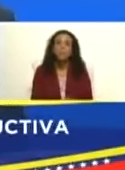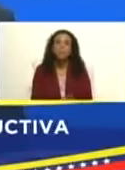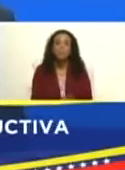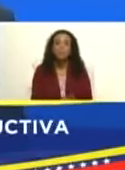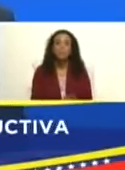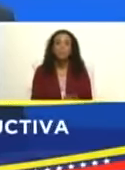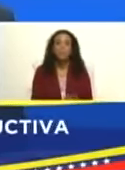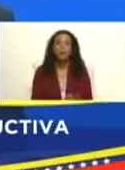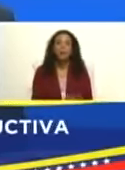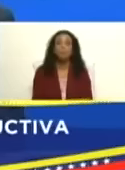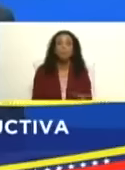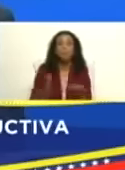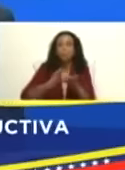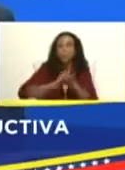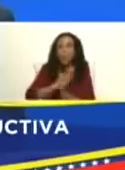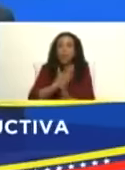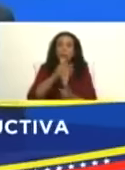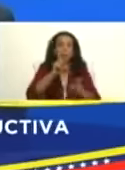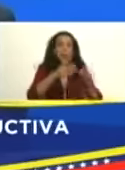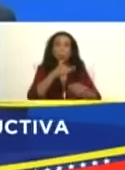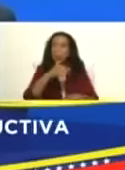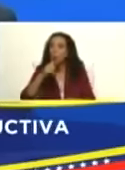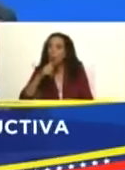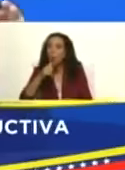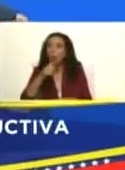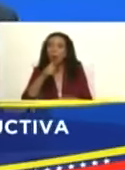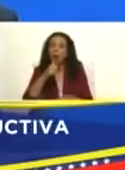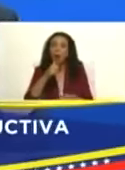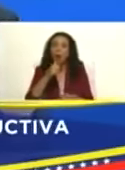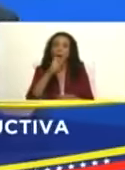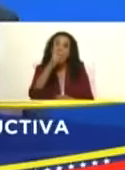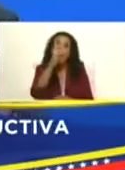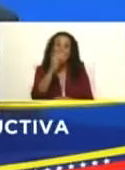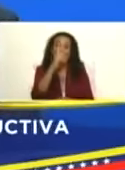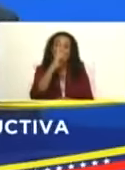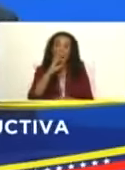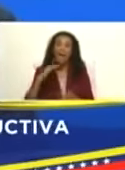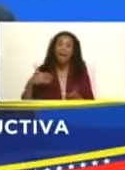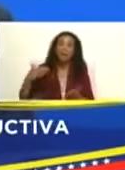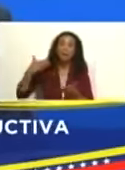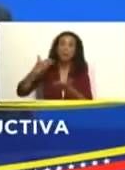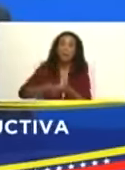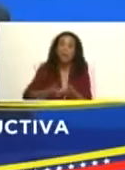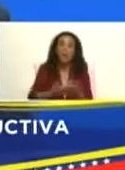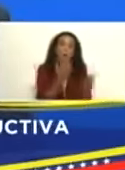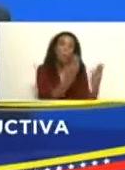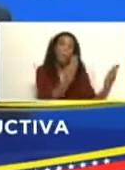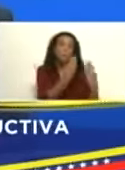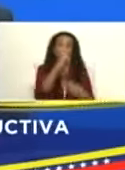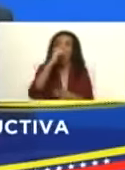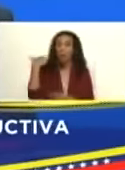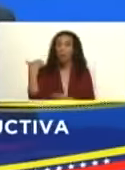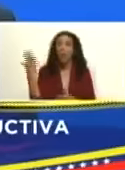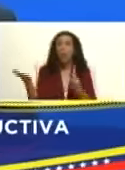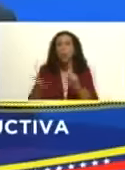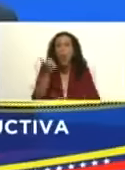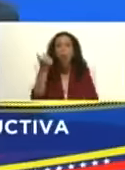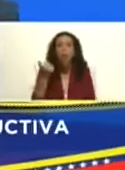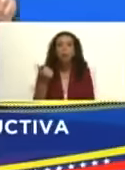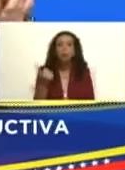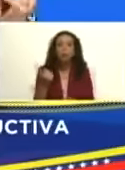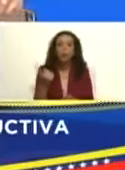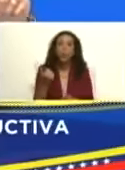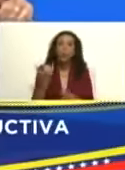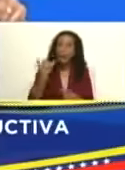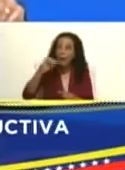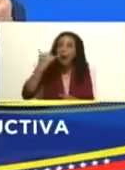de desabastecimiento. Es la más baja en más de 20 años. ¿Cómo lo hemos logrado?